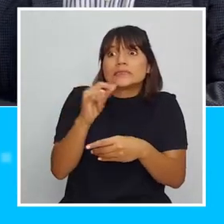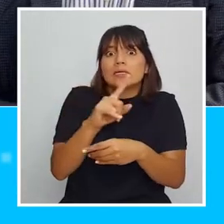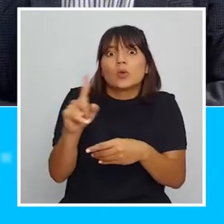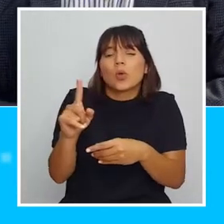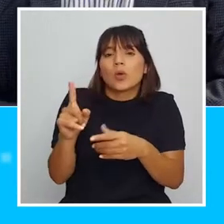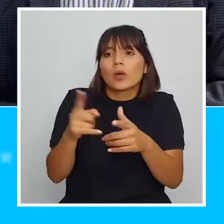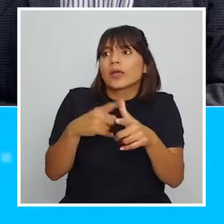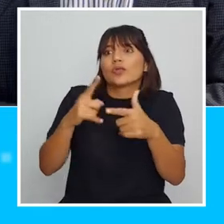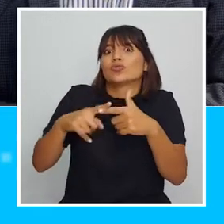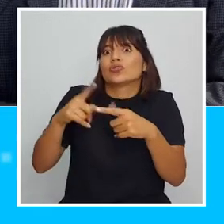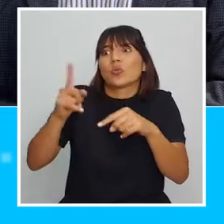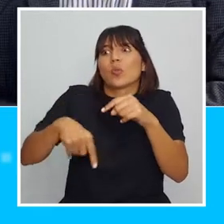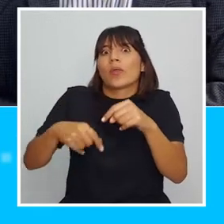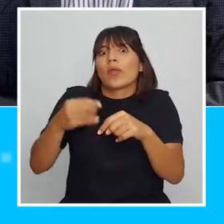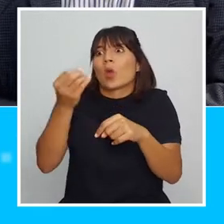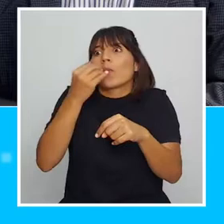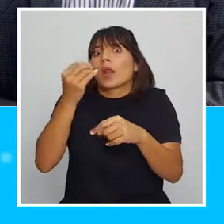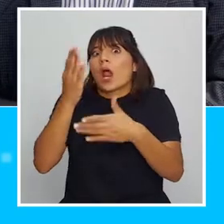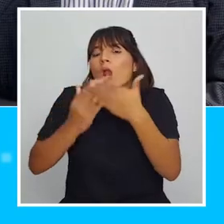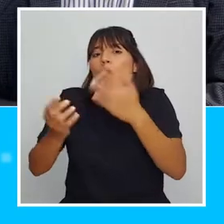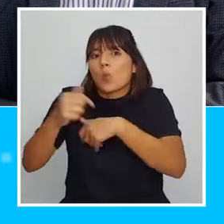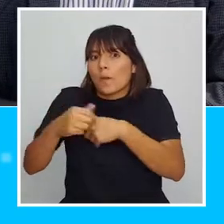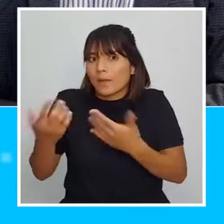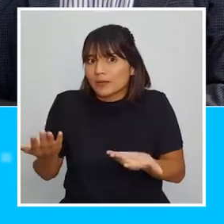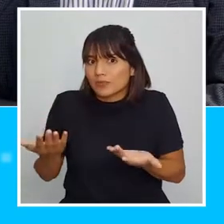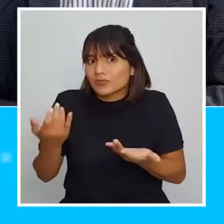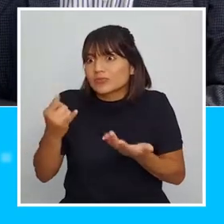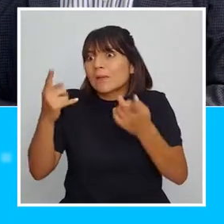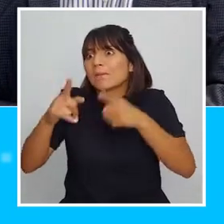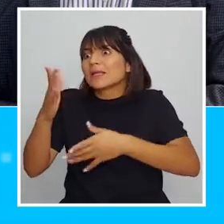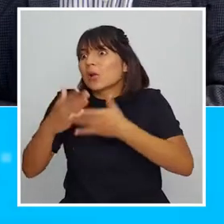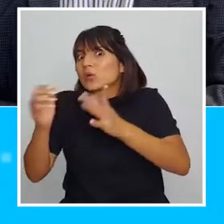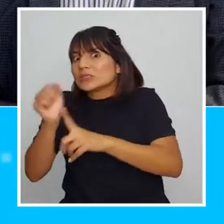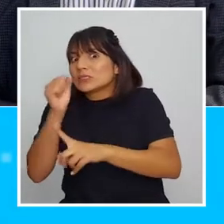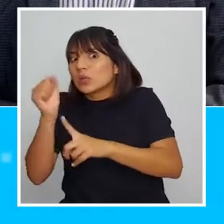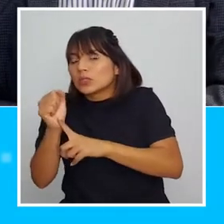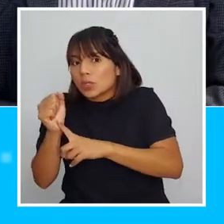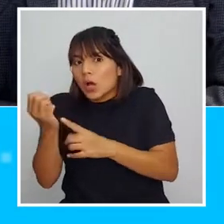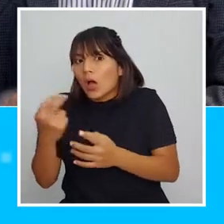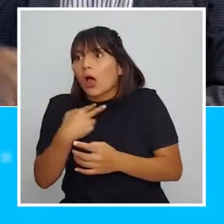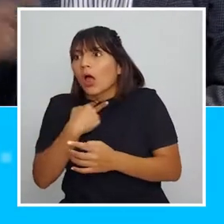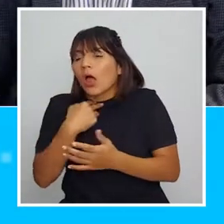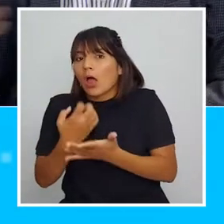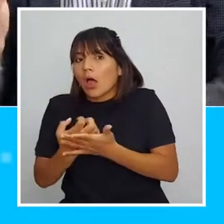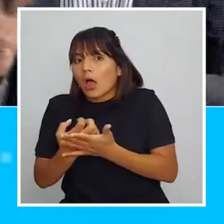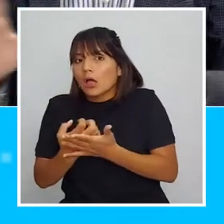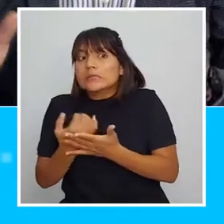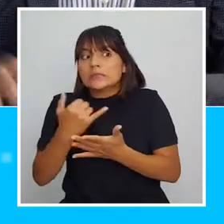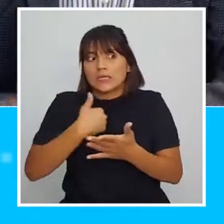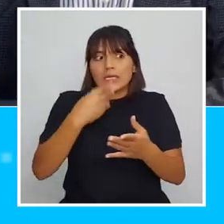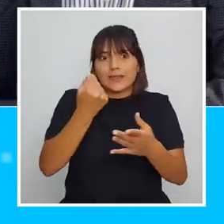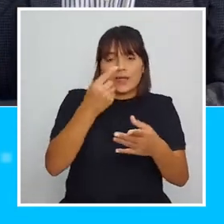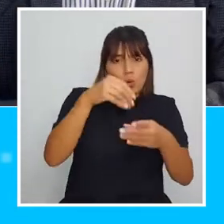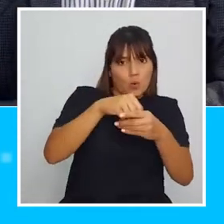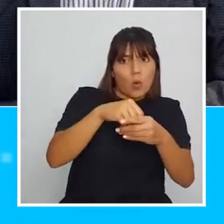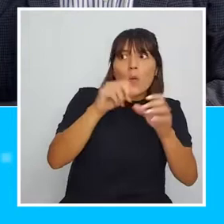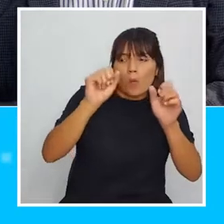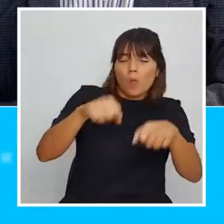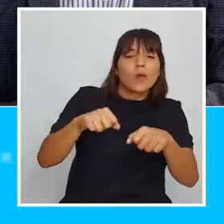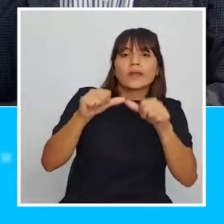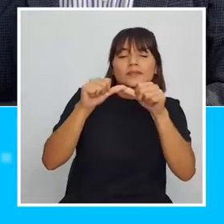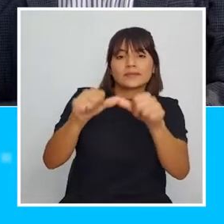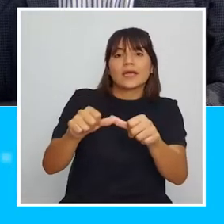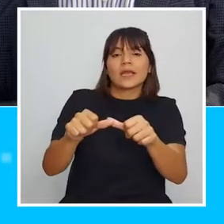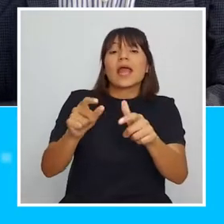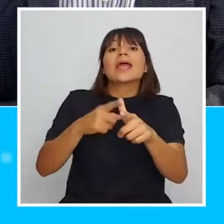comamos la siguiente quincena. Entonces creo que la pandemia nos enseñó a todos, a unos más, otros menos, pero nos enseñó